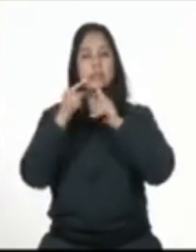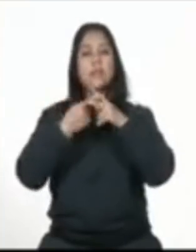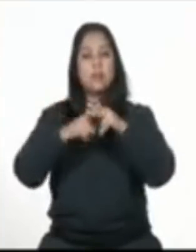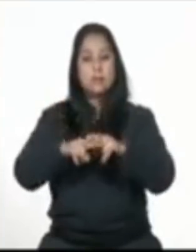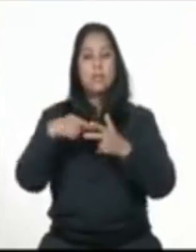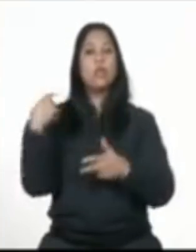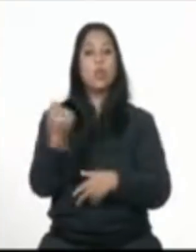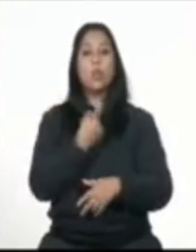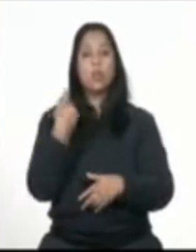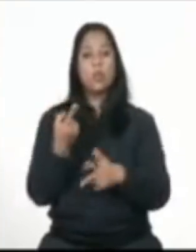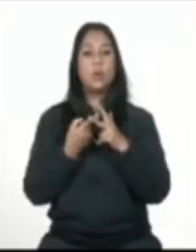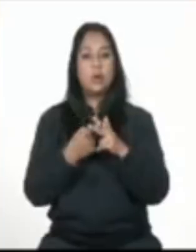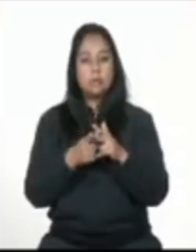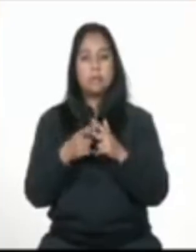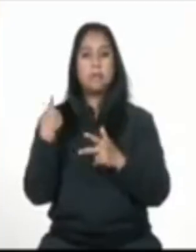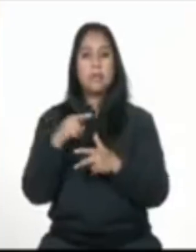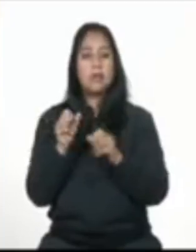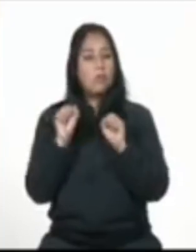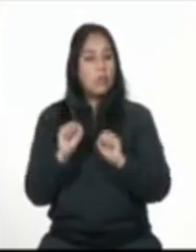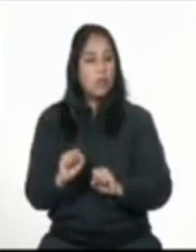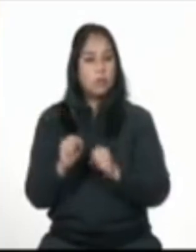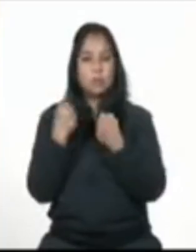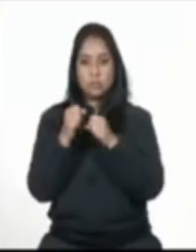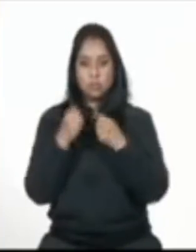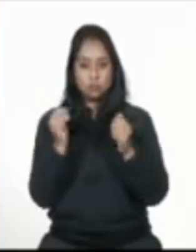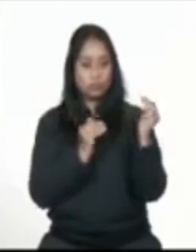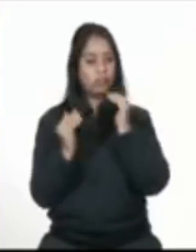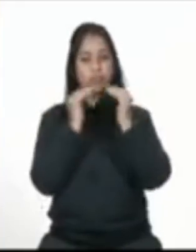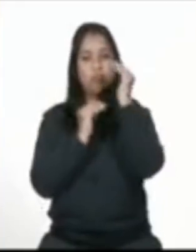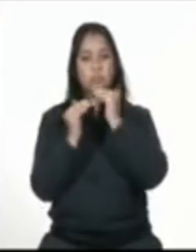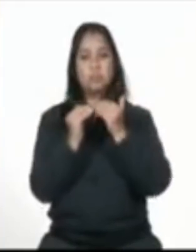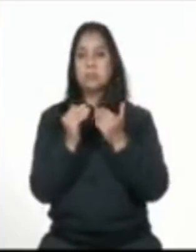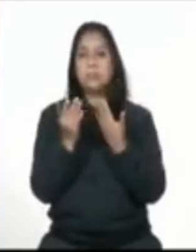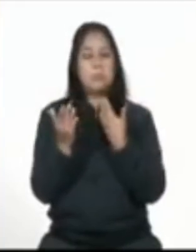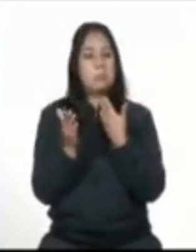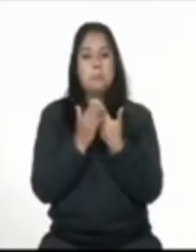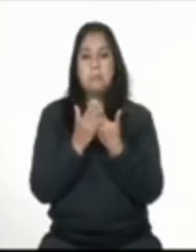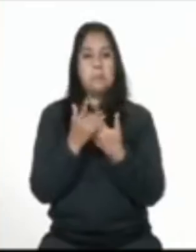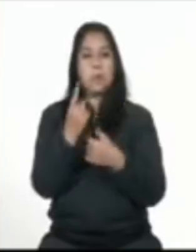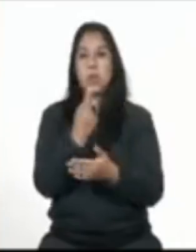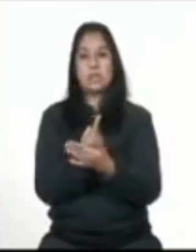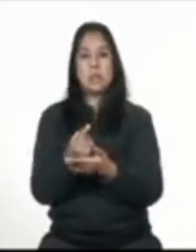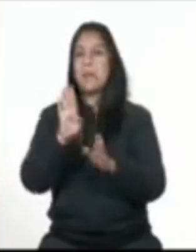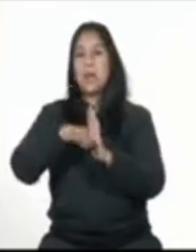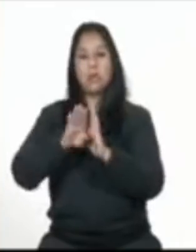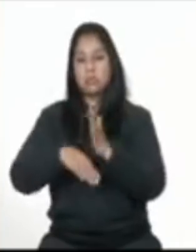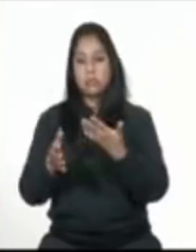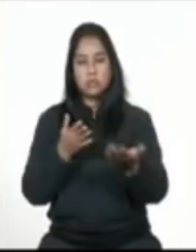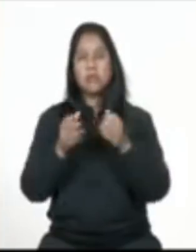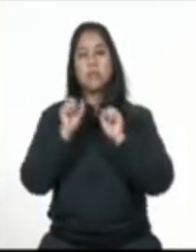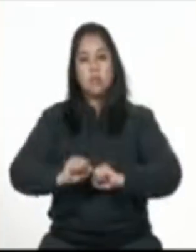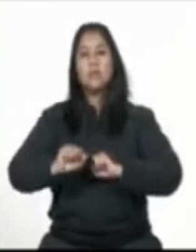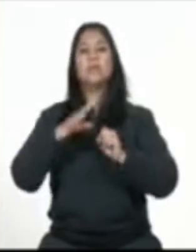lo referente a que podamos establecerlo en el lapso menos de una semana, podamos tener ese